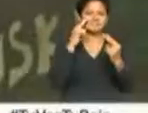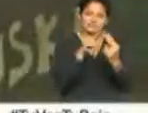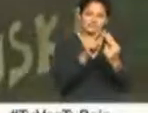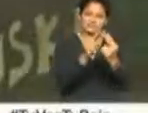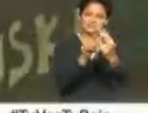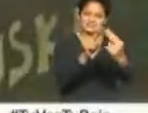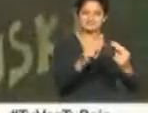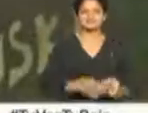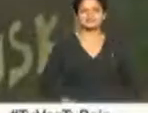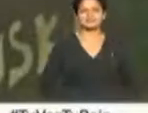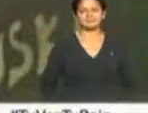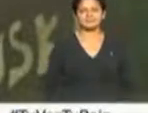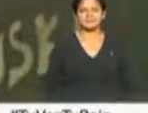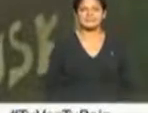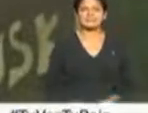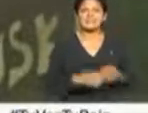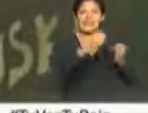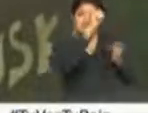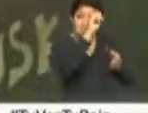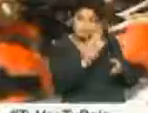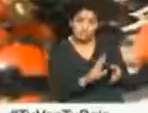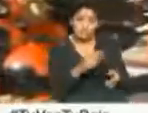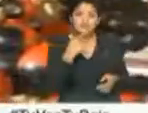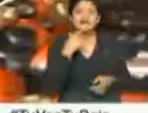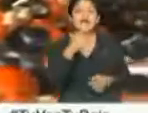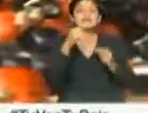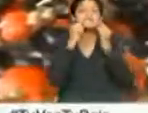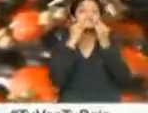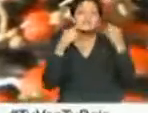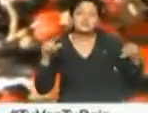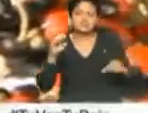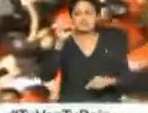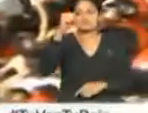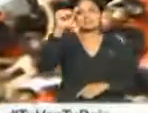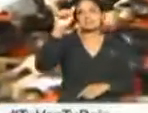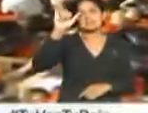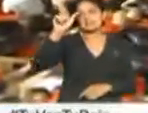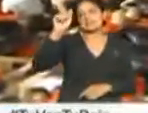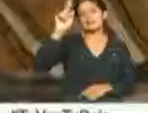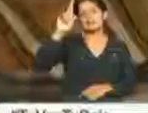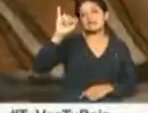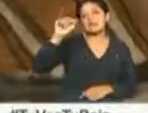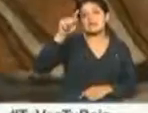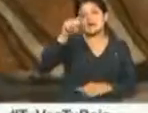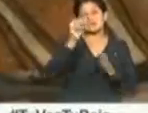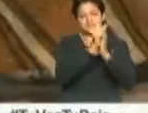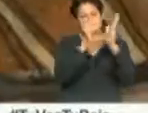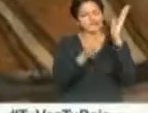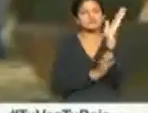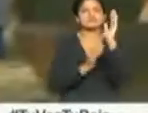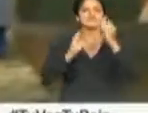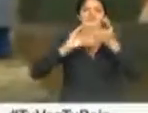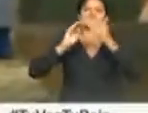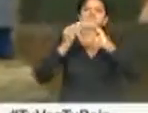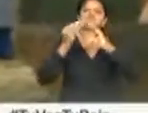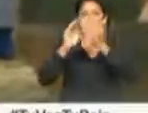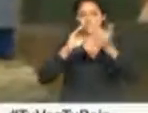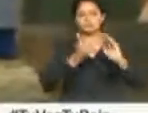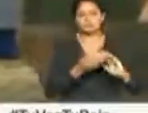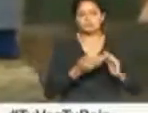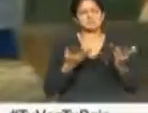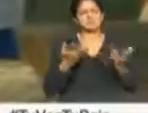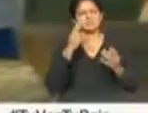de la provincia, en el cantón Cascales, la comunidad quichua Sayari administra un proyecto de turismo comunitario que promueve